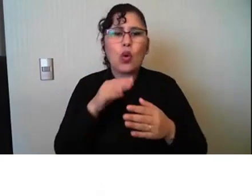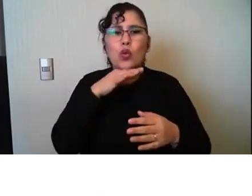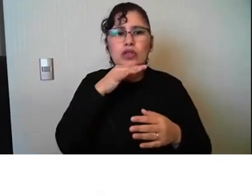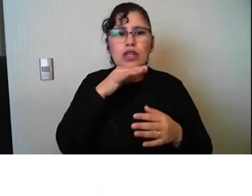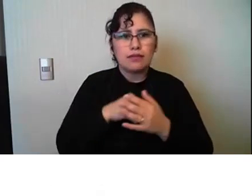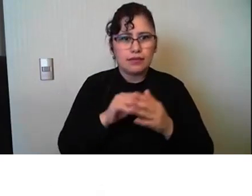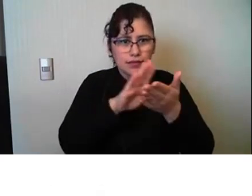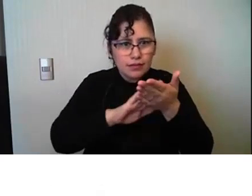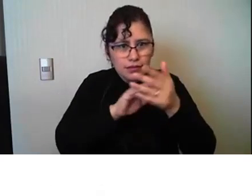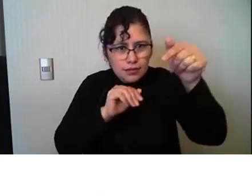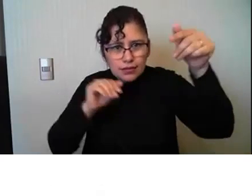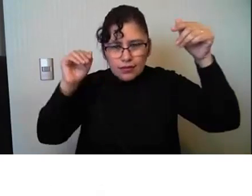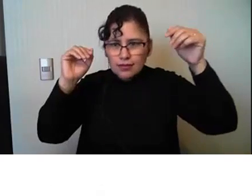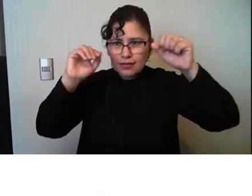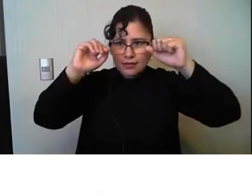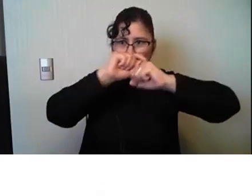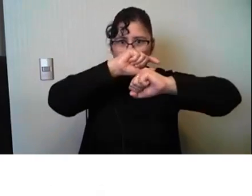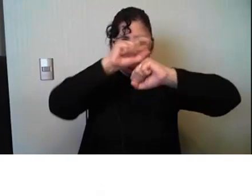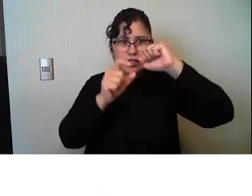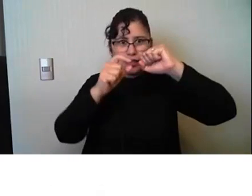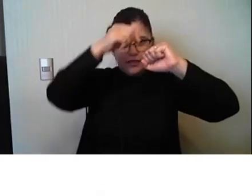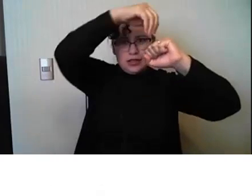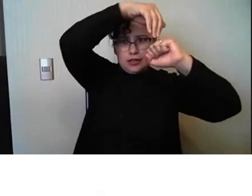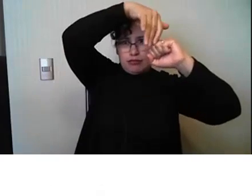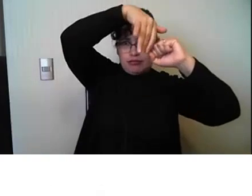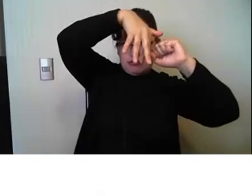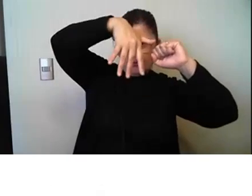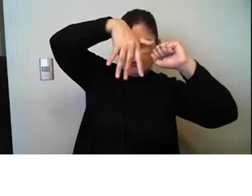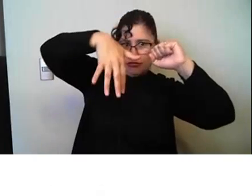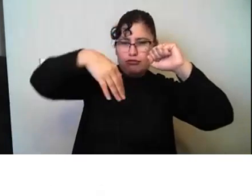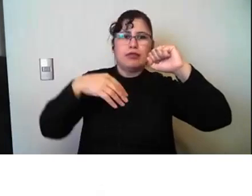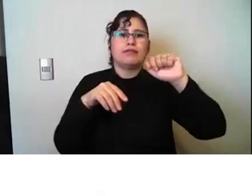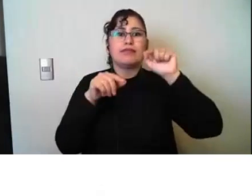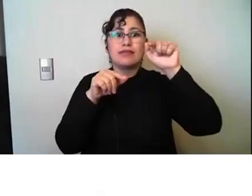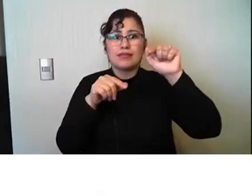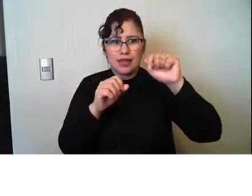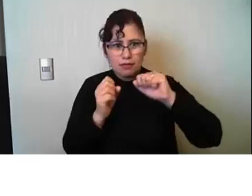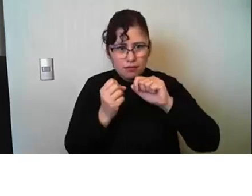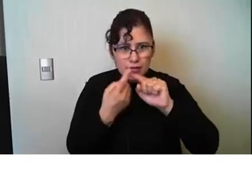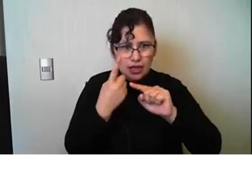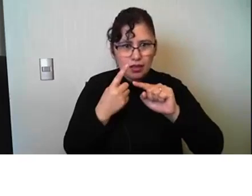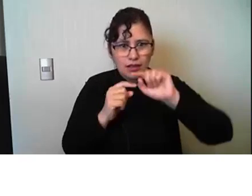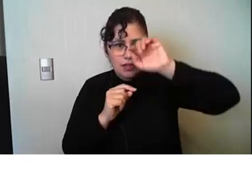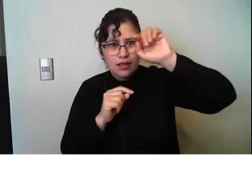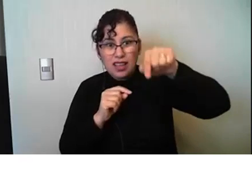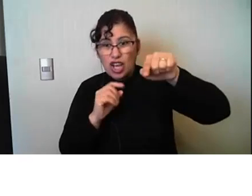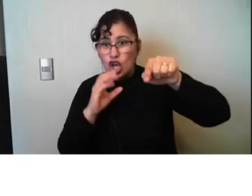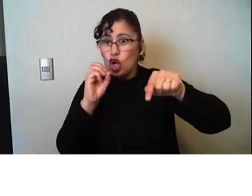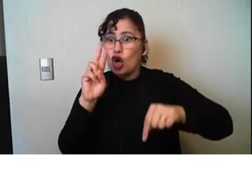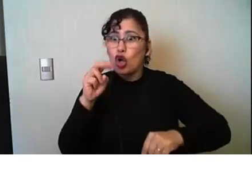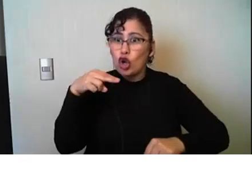que se proyecte desde aquí hacia el nivel inferior del tronco cefálico, va a pasar por esto, que se conoce como corona